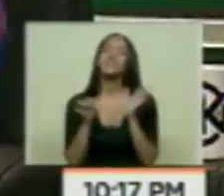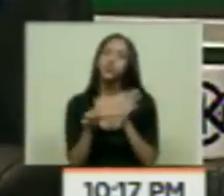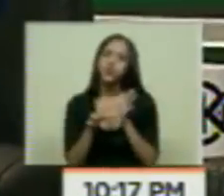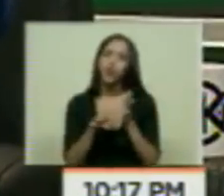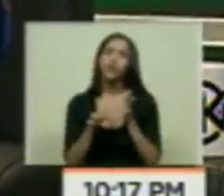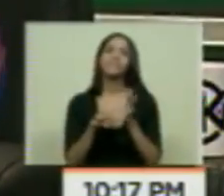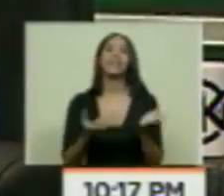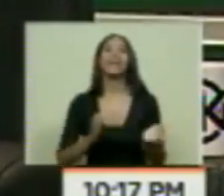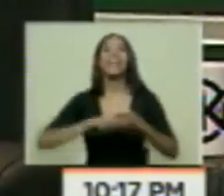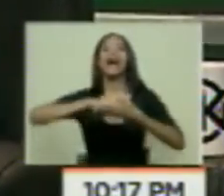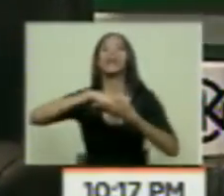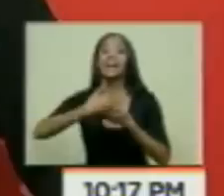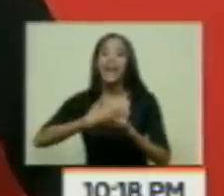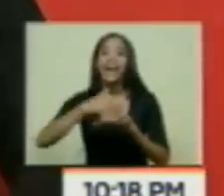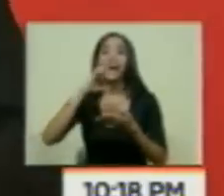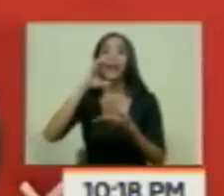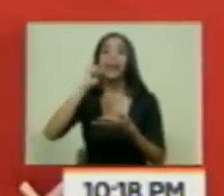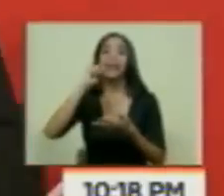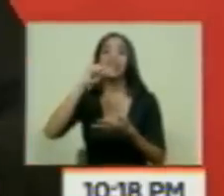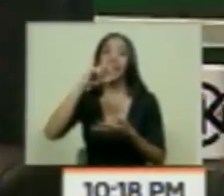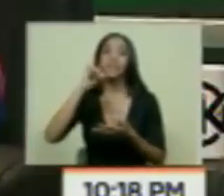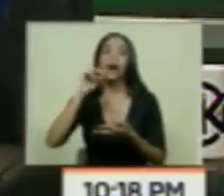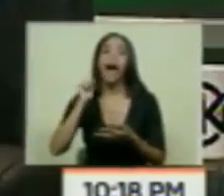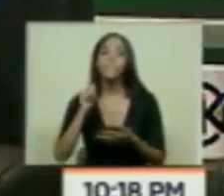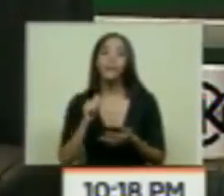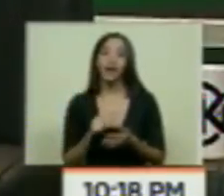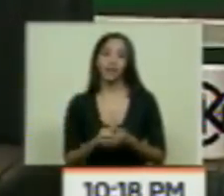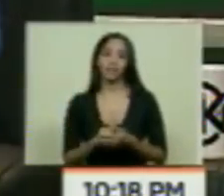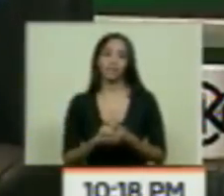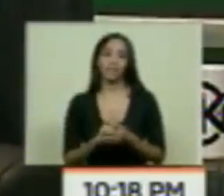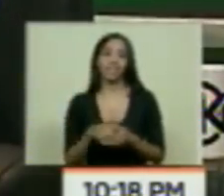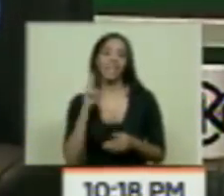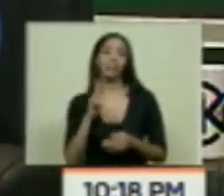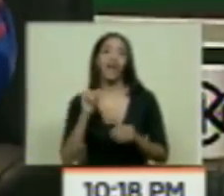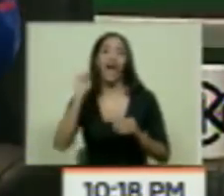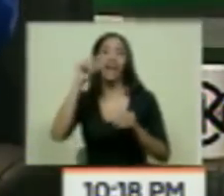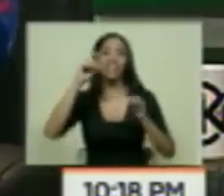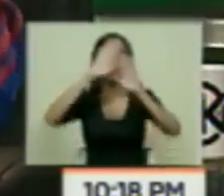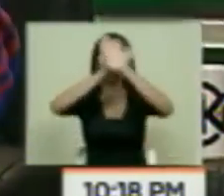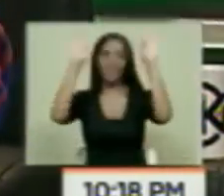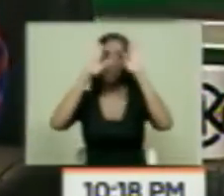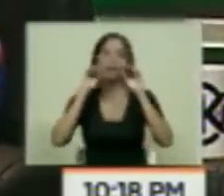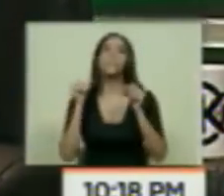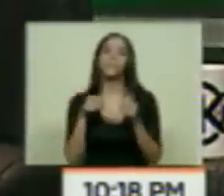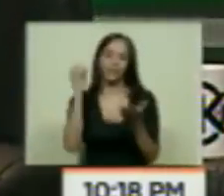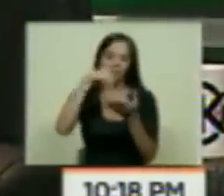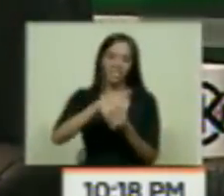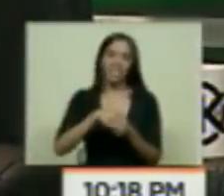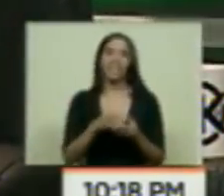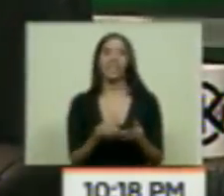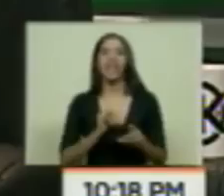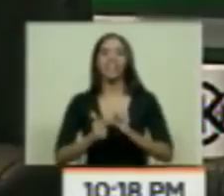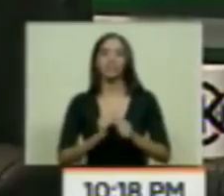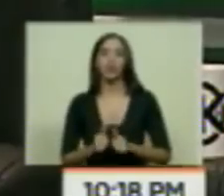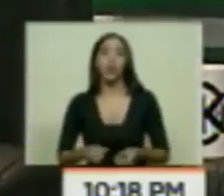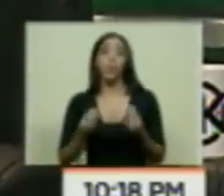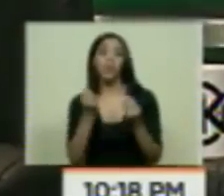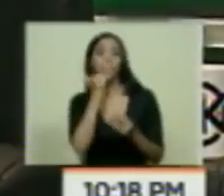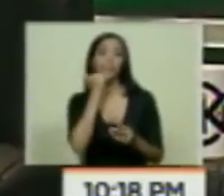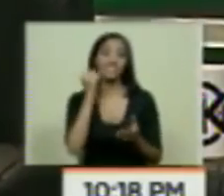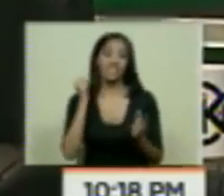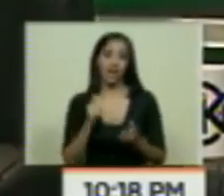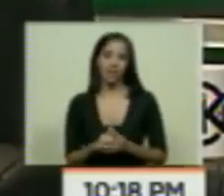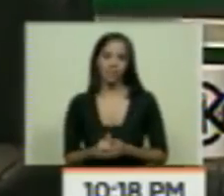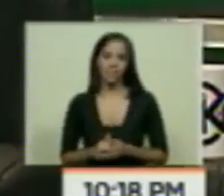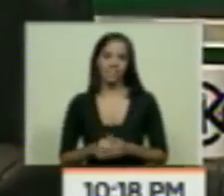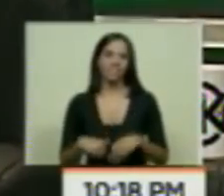salió la canallita la quito, que están amigo utilizando los adecos para registrar en el maratón. Así que, ¿cuál es el colmo de